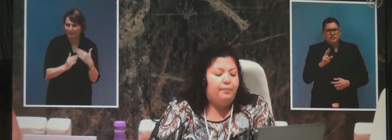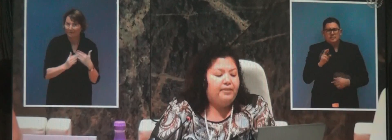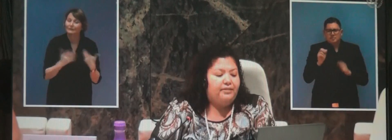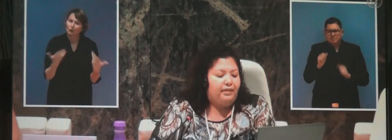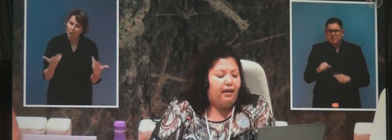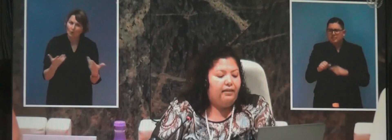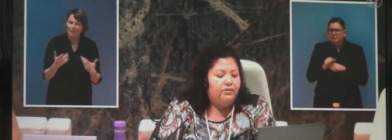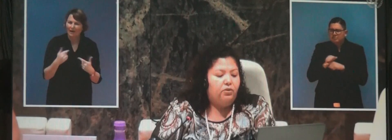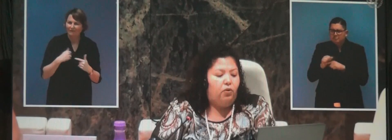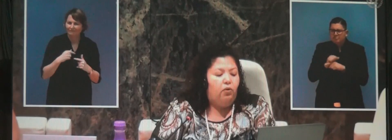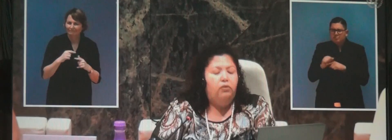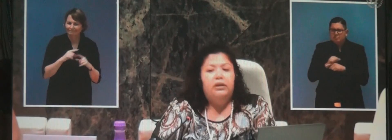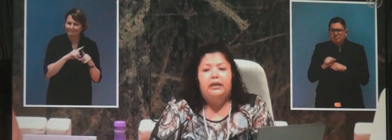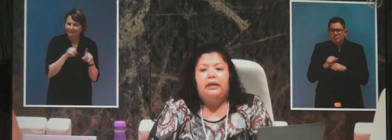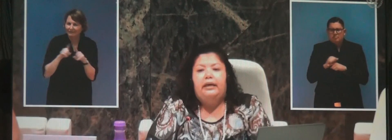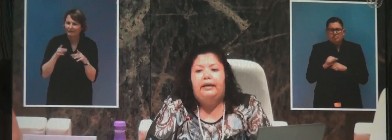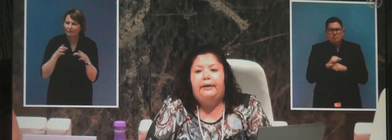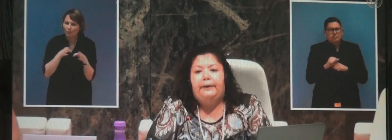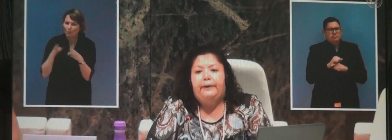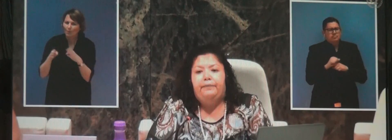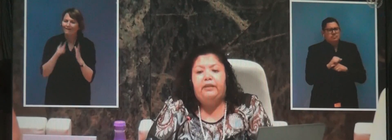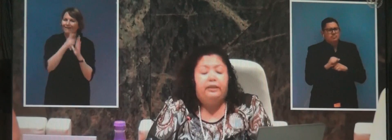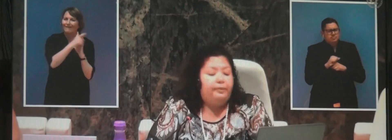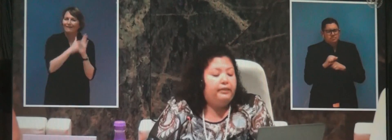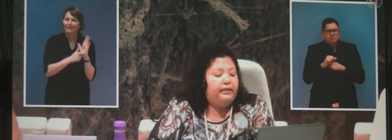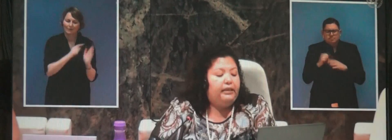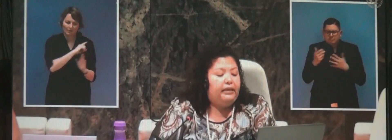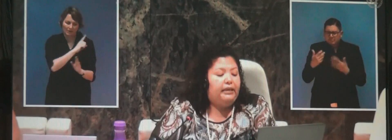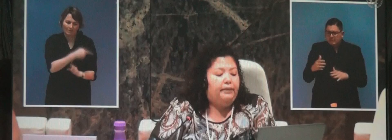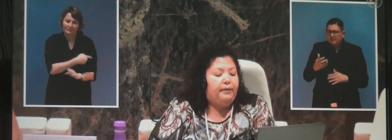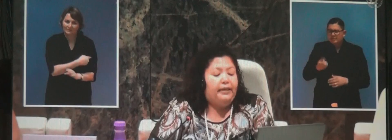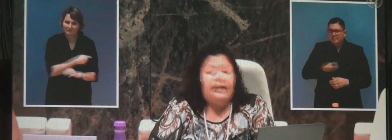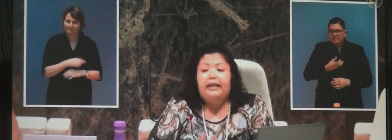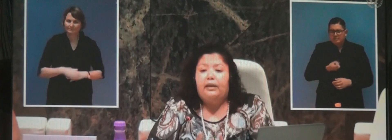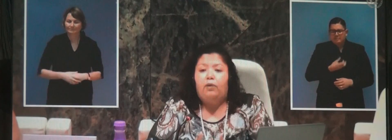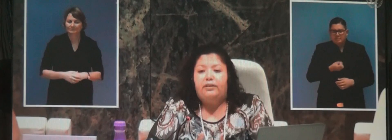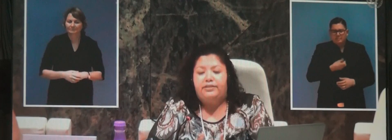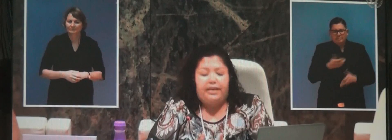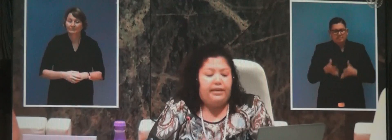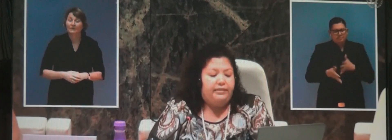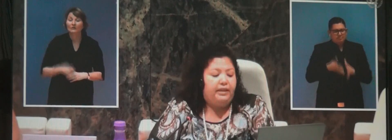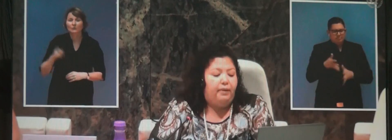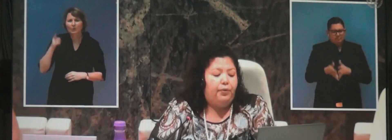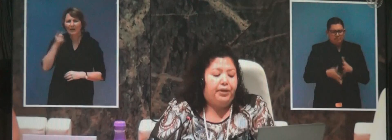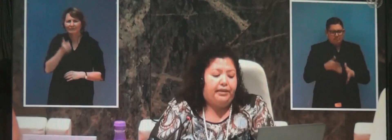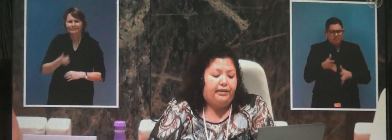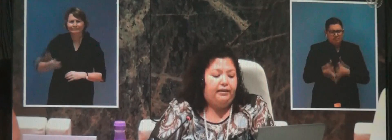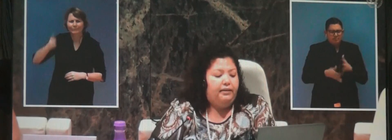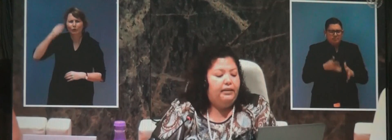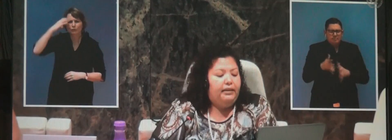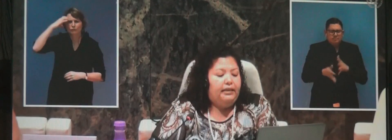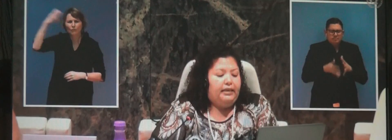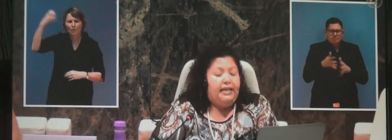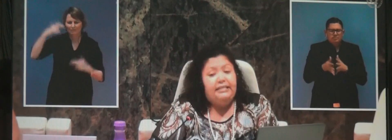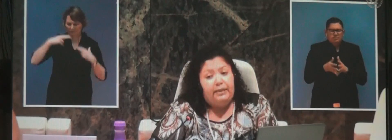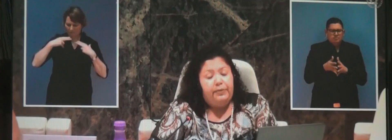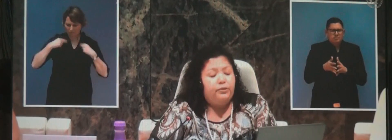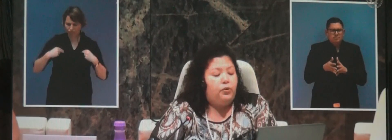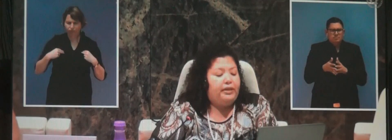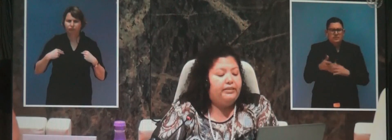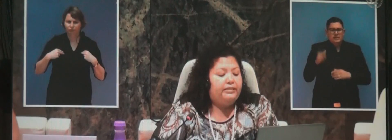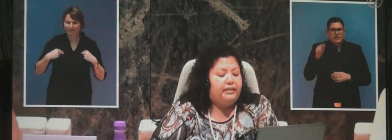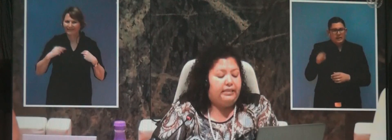están capacitadas con intérpretes que manejan lengua de señas salvadoreña.